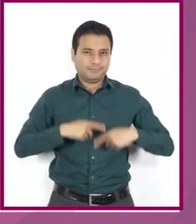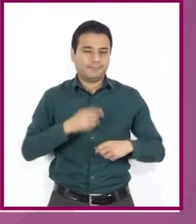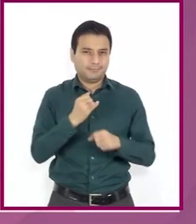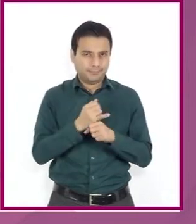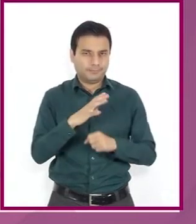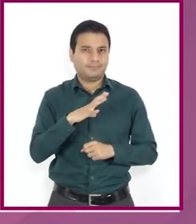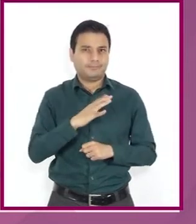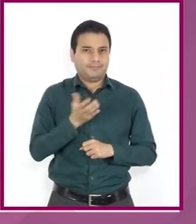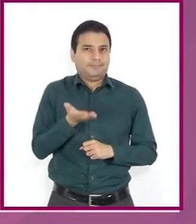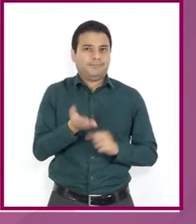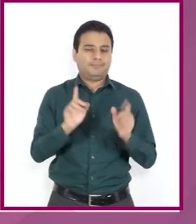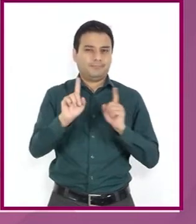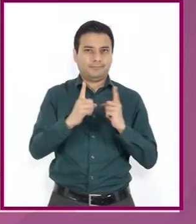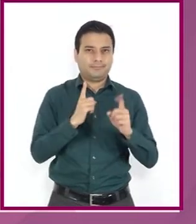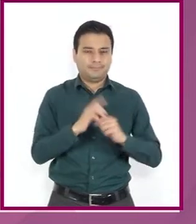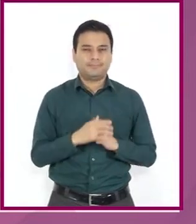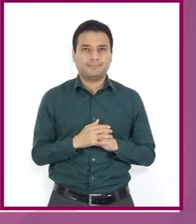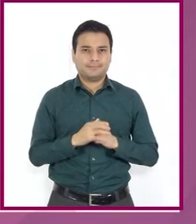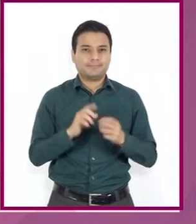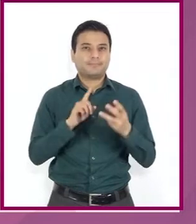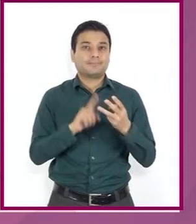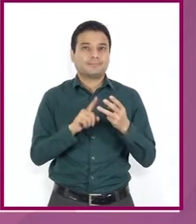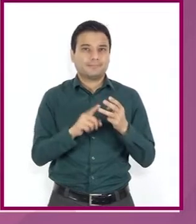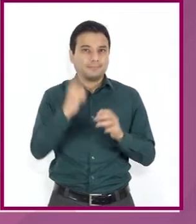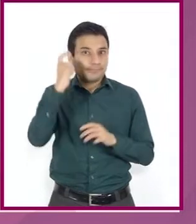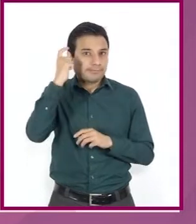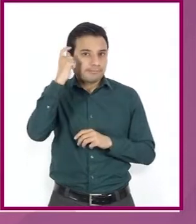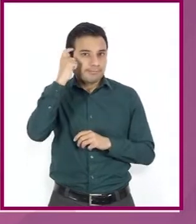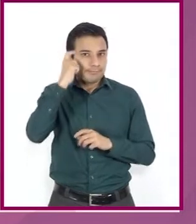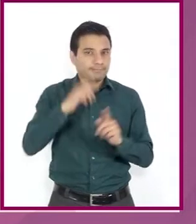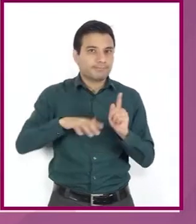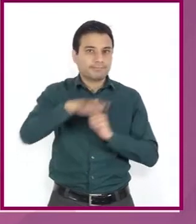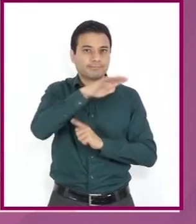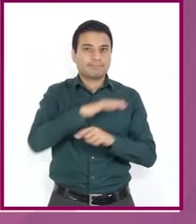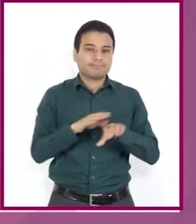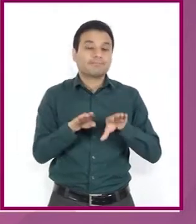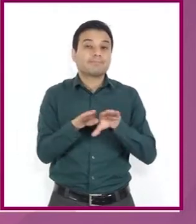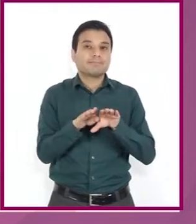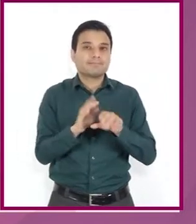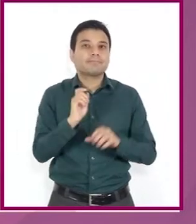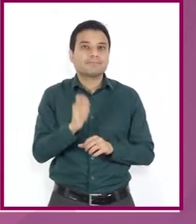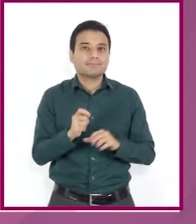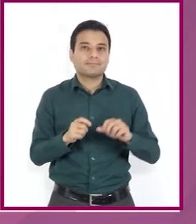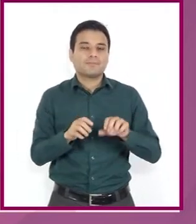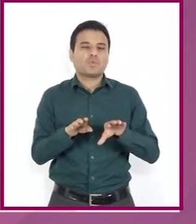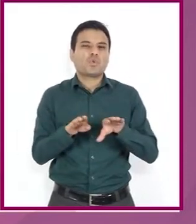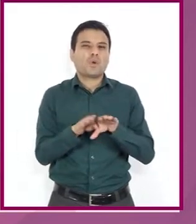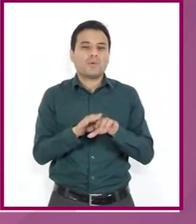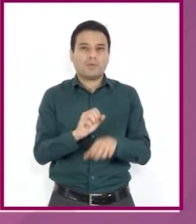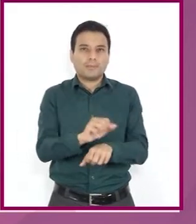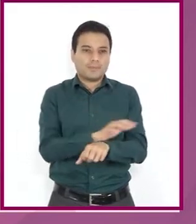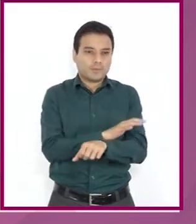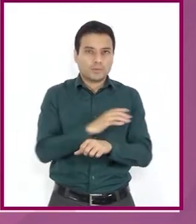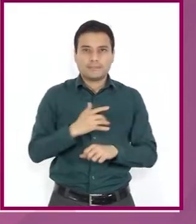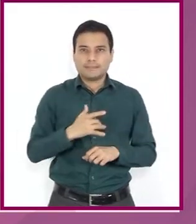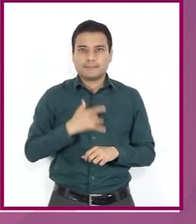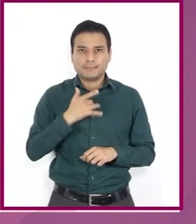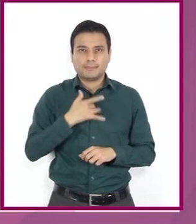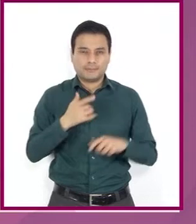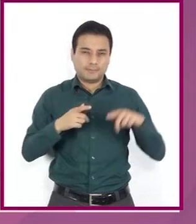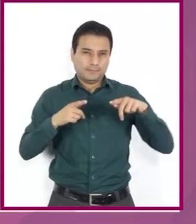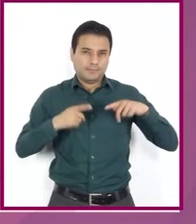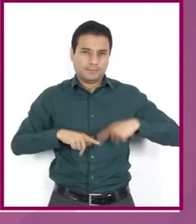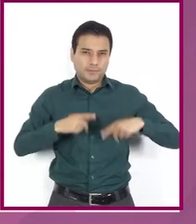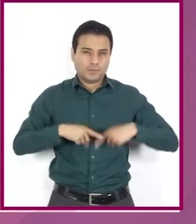narración. Ambiente psicológico. Es el ambiente emocional e íntimo que experimentan los